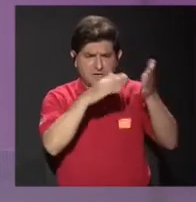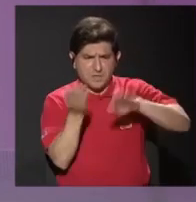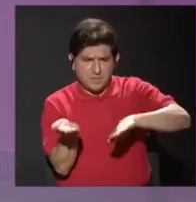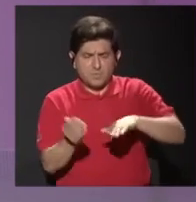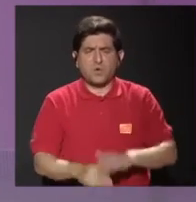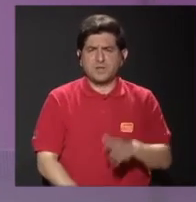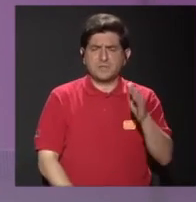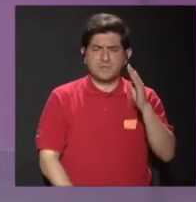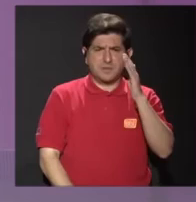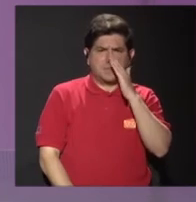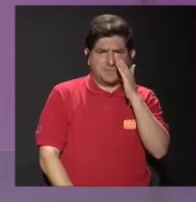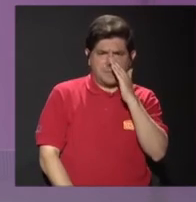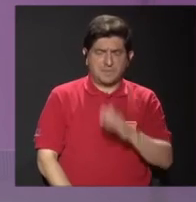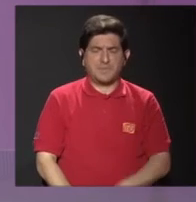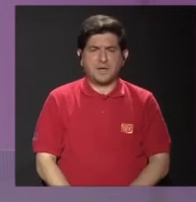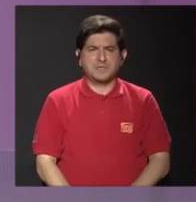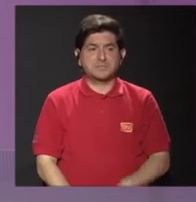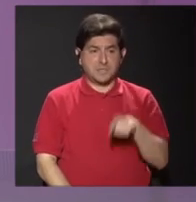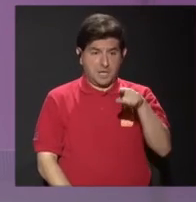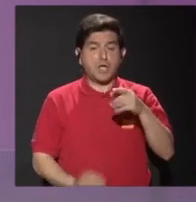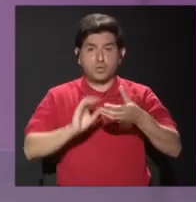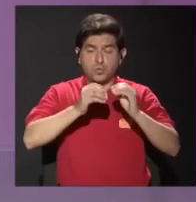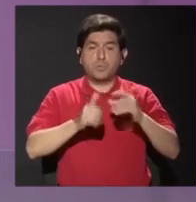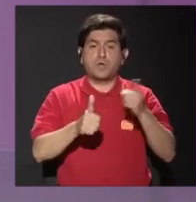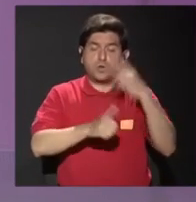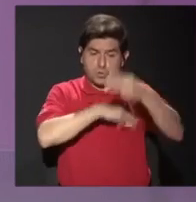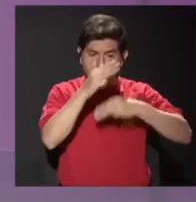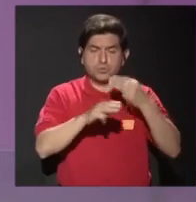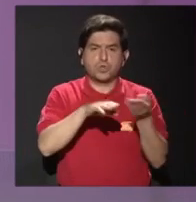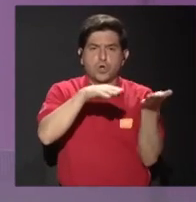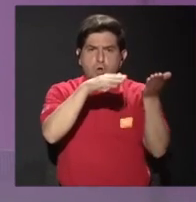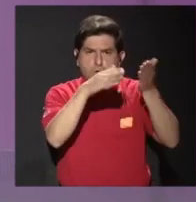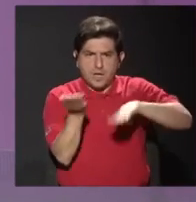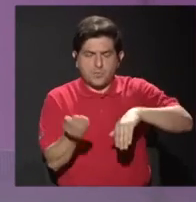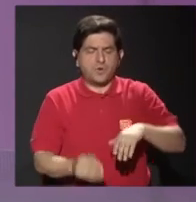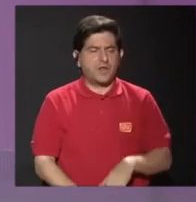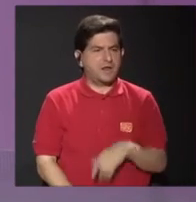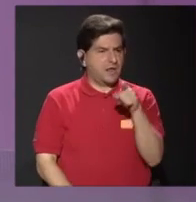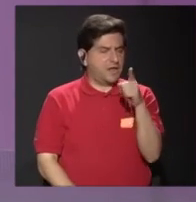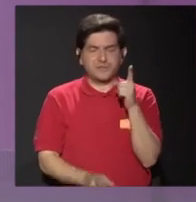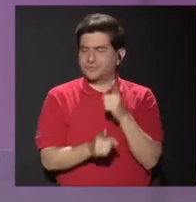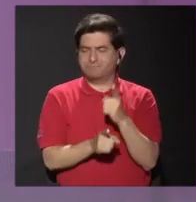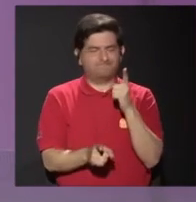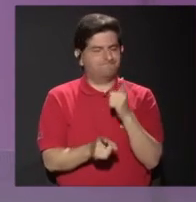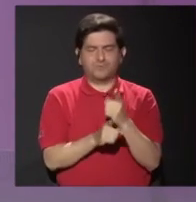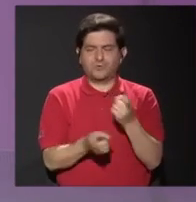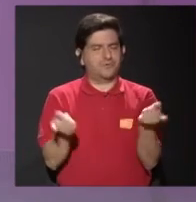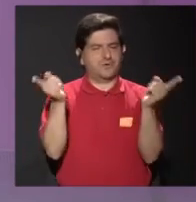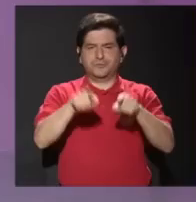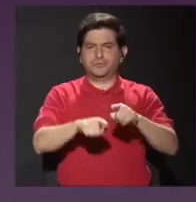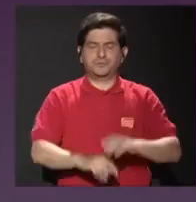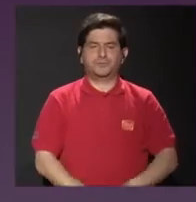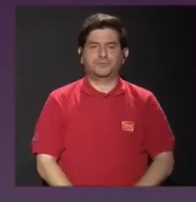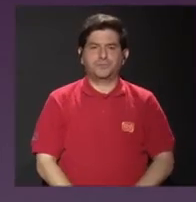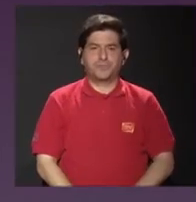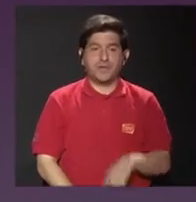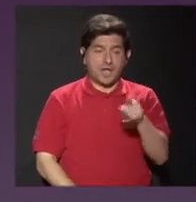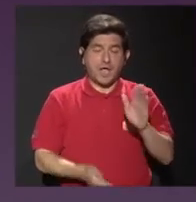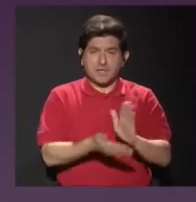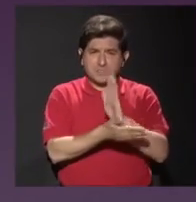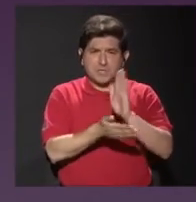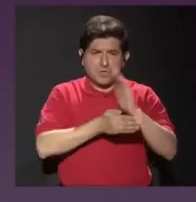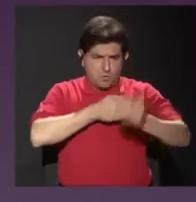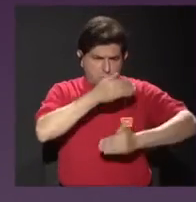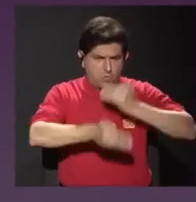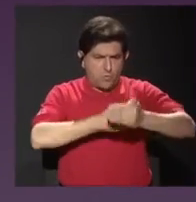costa rica es una tasa de primer mundo las que murieron no deberían de haber muerto este protocolo dicen que